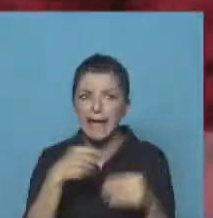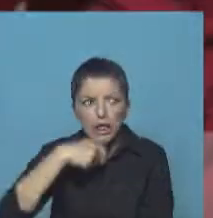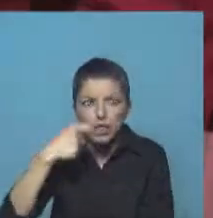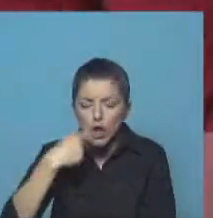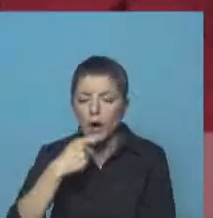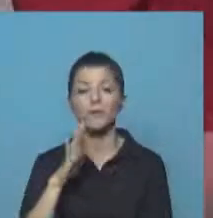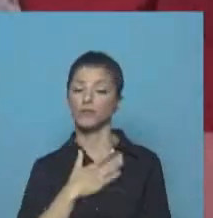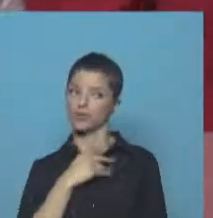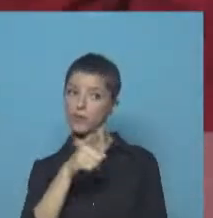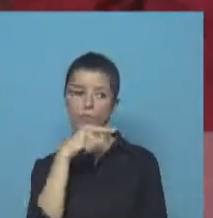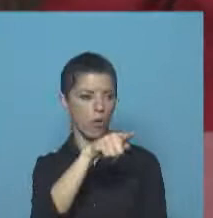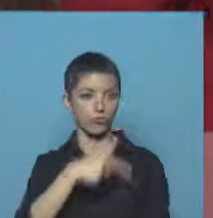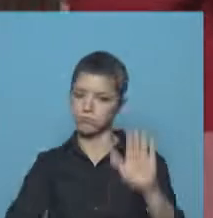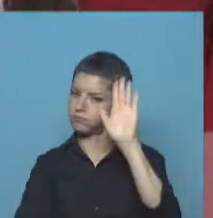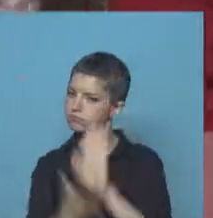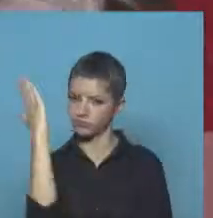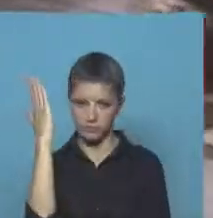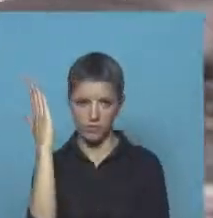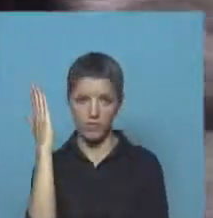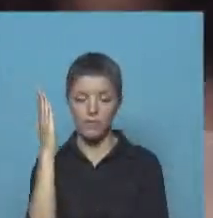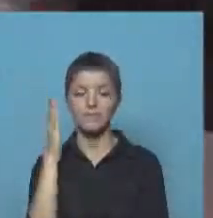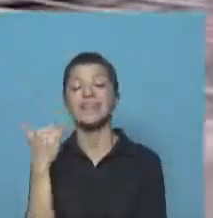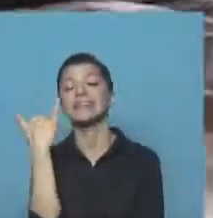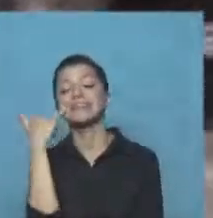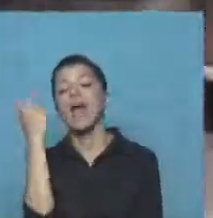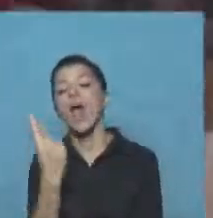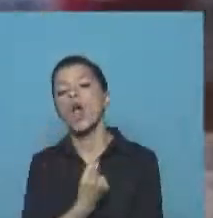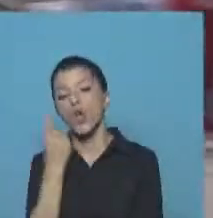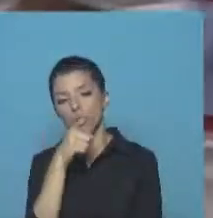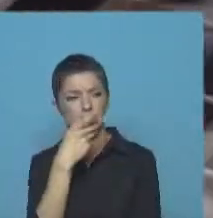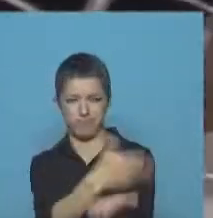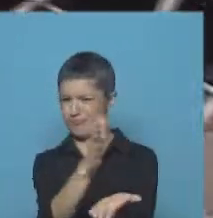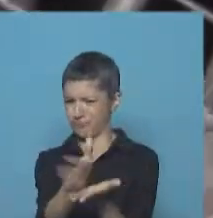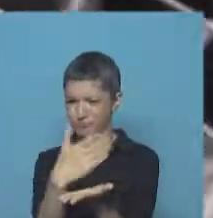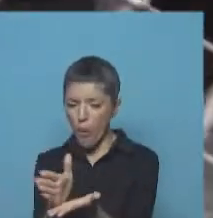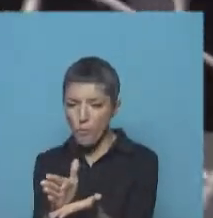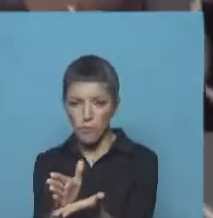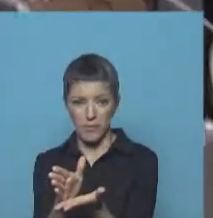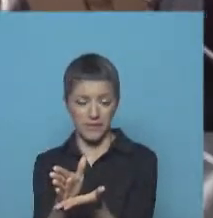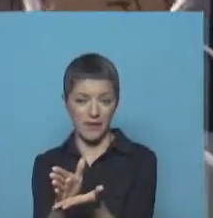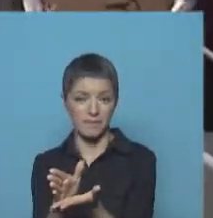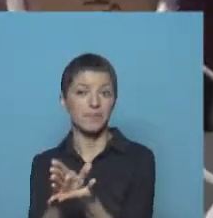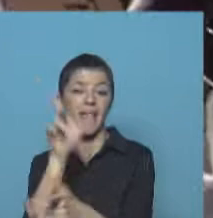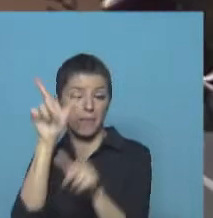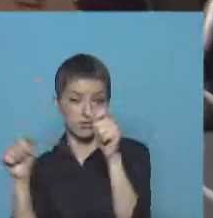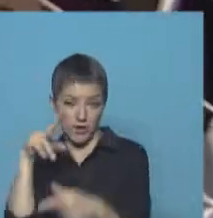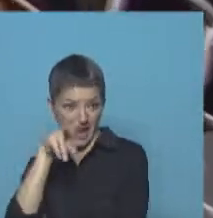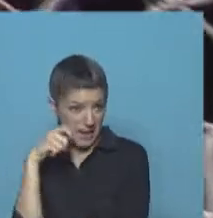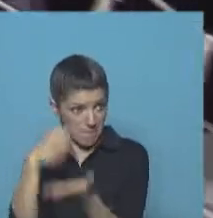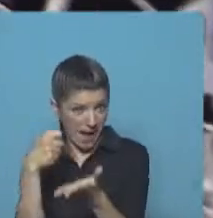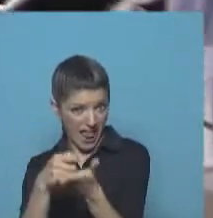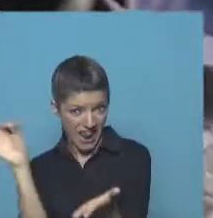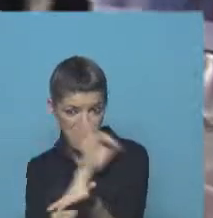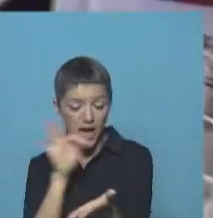dijimos bueno te vas te vas te vas ya los que supuestos dueño lo sacamos porque la gente no le pagaba más el alquiler y al